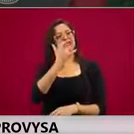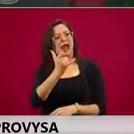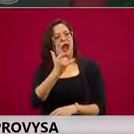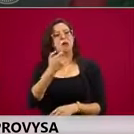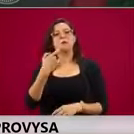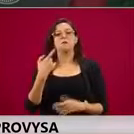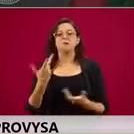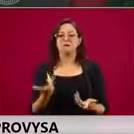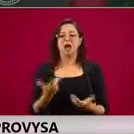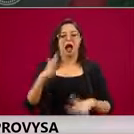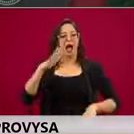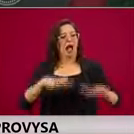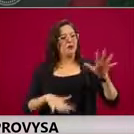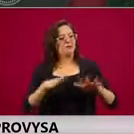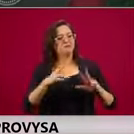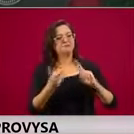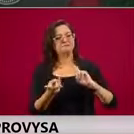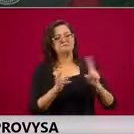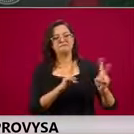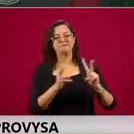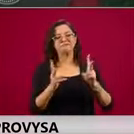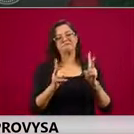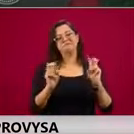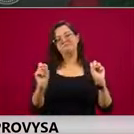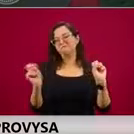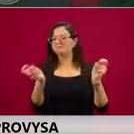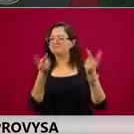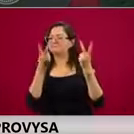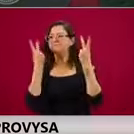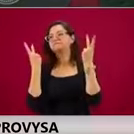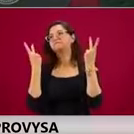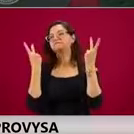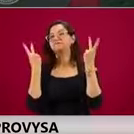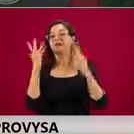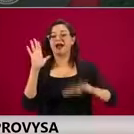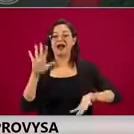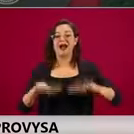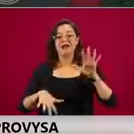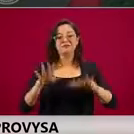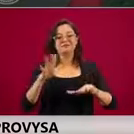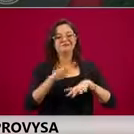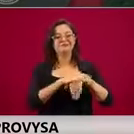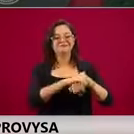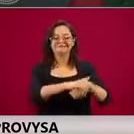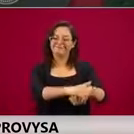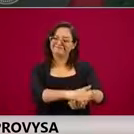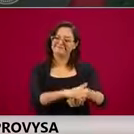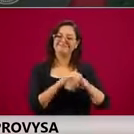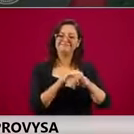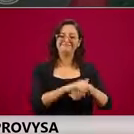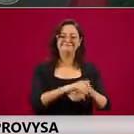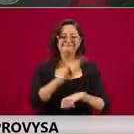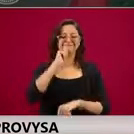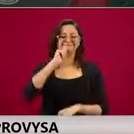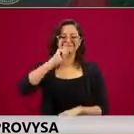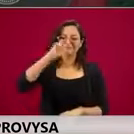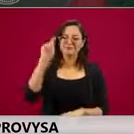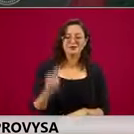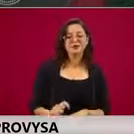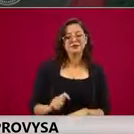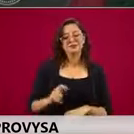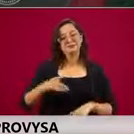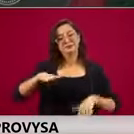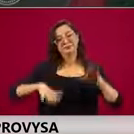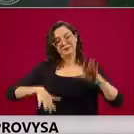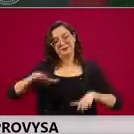Klan. Donald Trump tomando de la mano a un mexicano, el mexicano tomando de la mano a los de la Asociación del